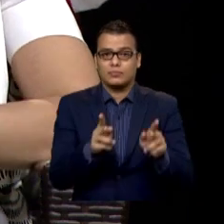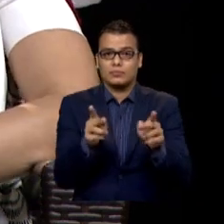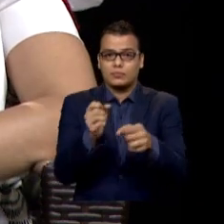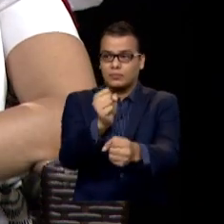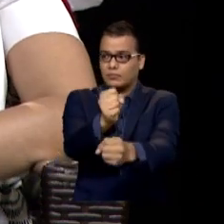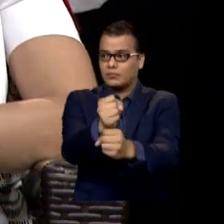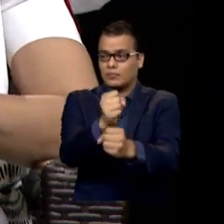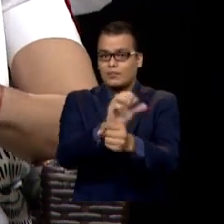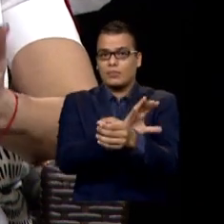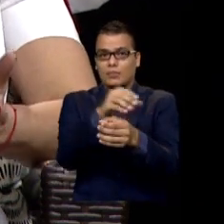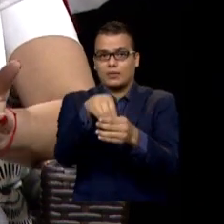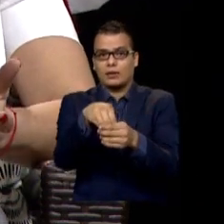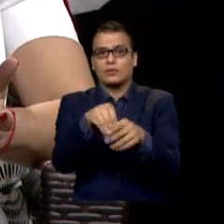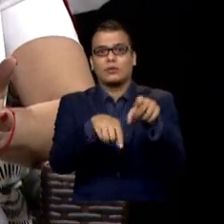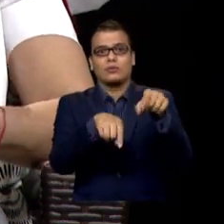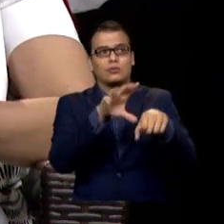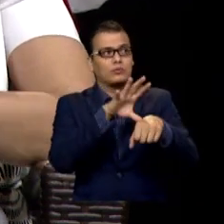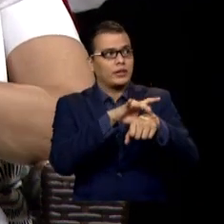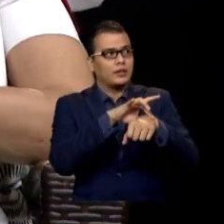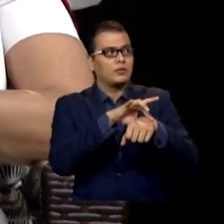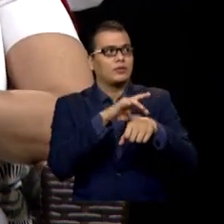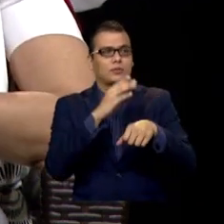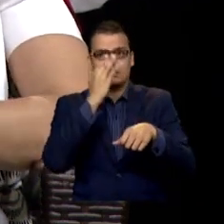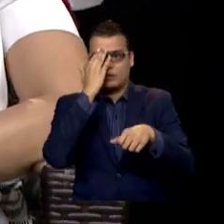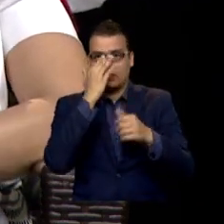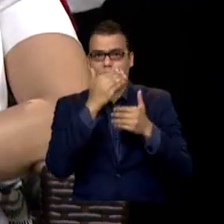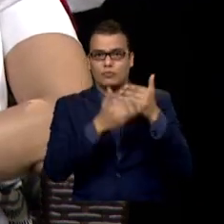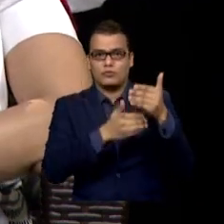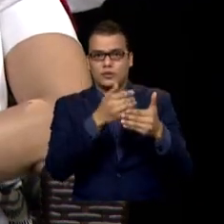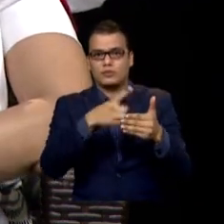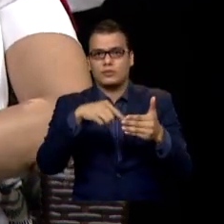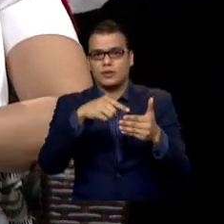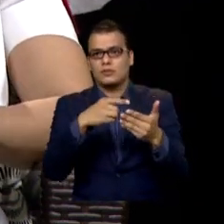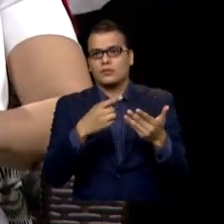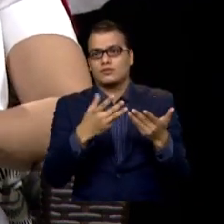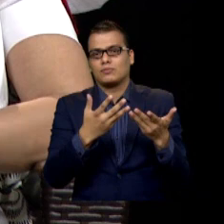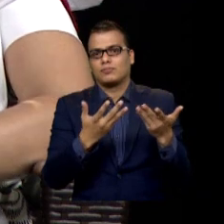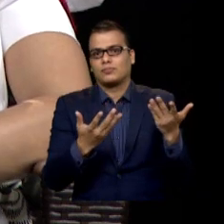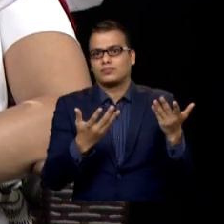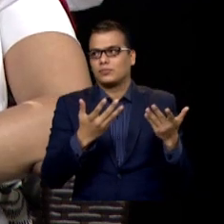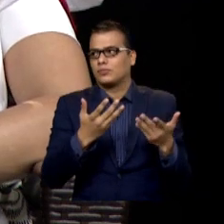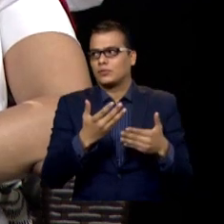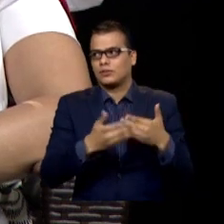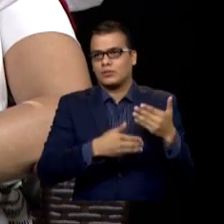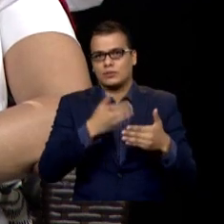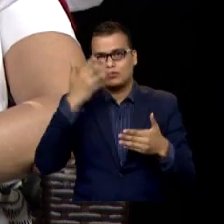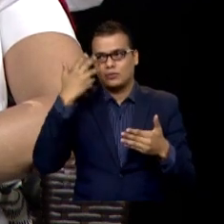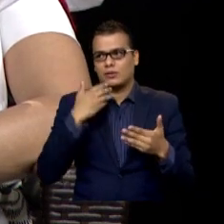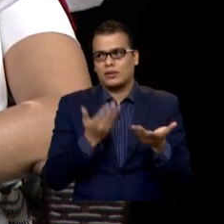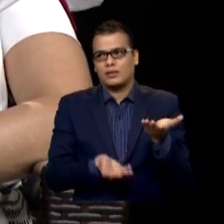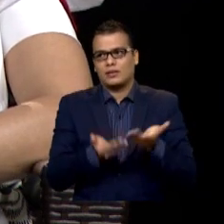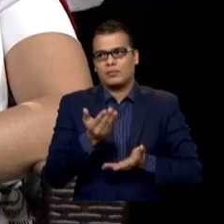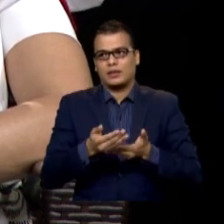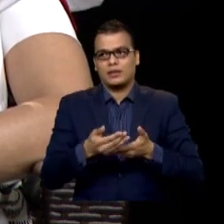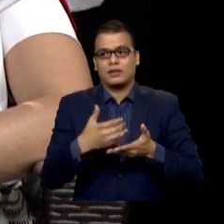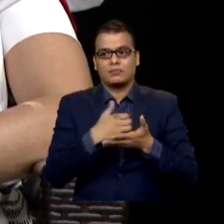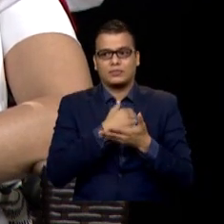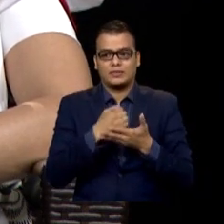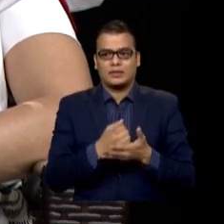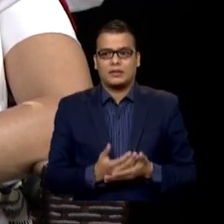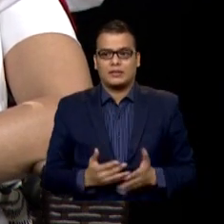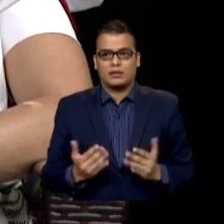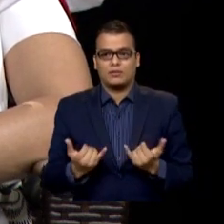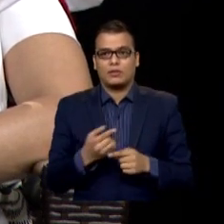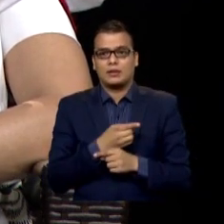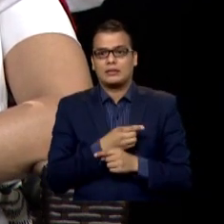hay médicos que también, de acuerdo con los procedimientos que realizaban día a día, pues así eran los ingresos, ¿no? Entonces, en esta